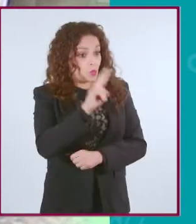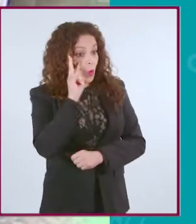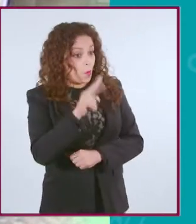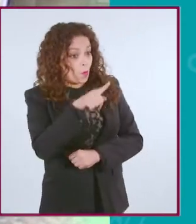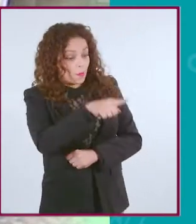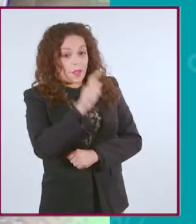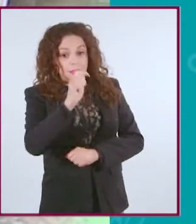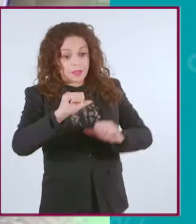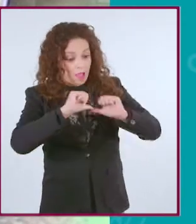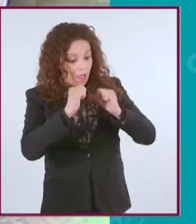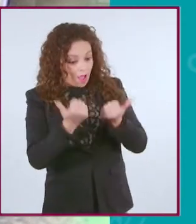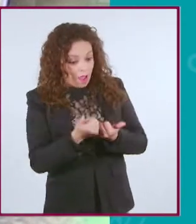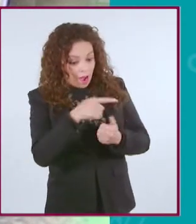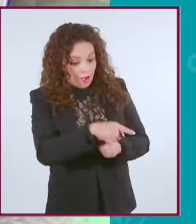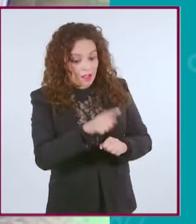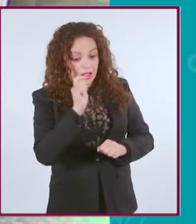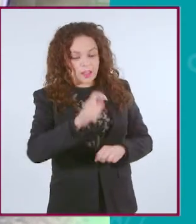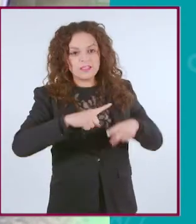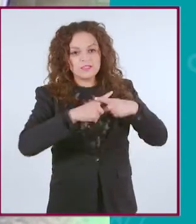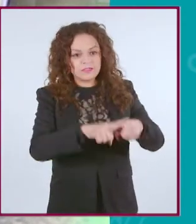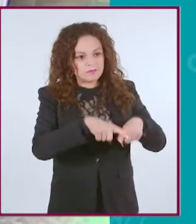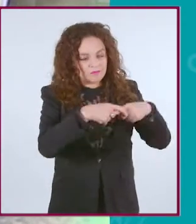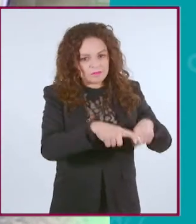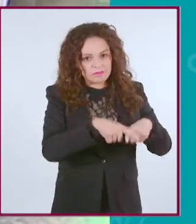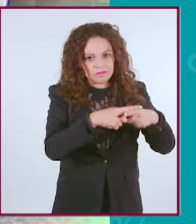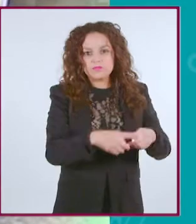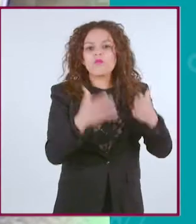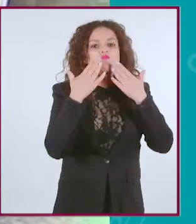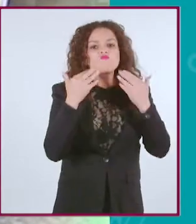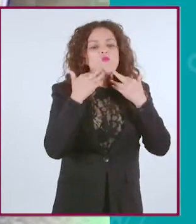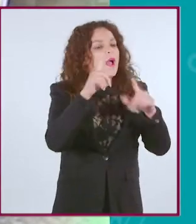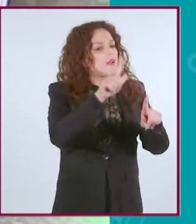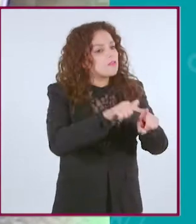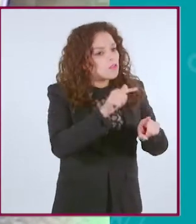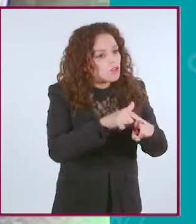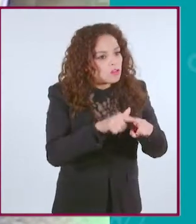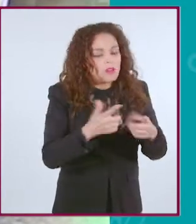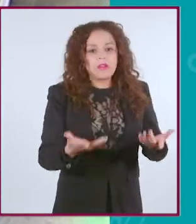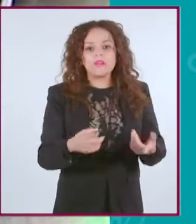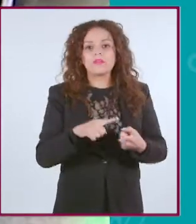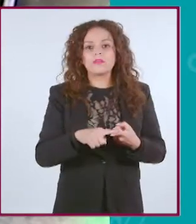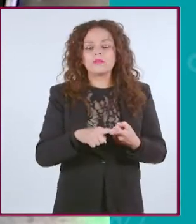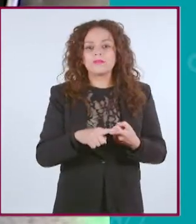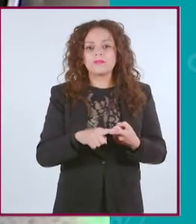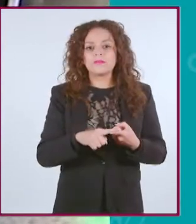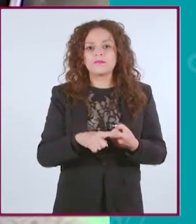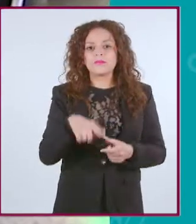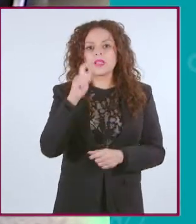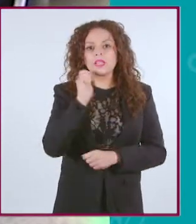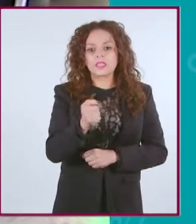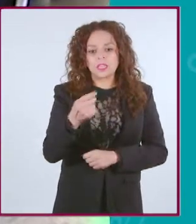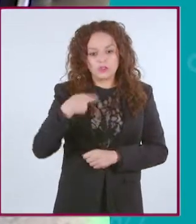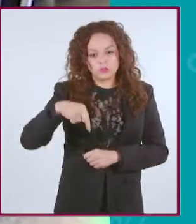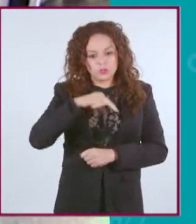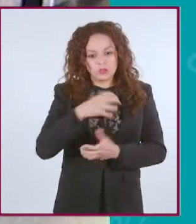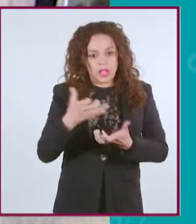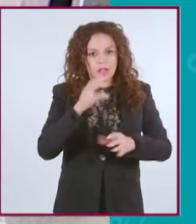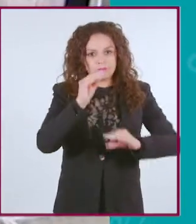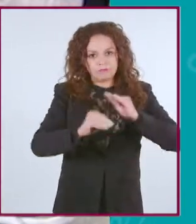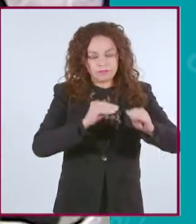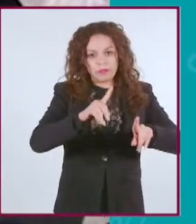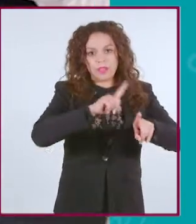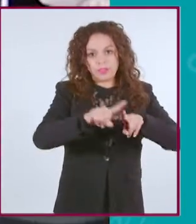con ciertas no propiedades, sale sin color, sale con todos los elementos que nosotros aplicamos para poder